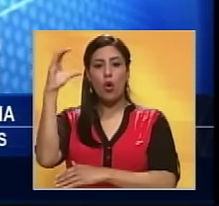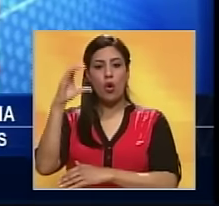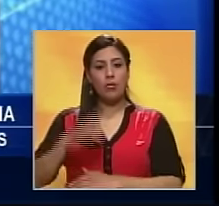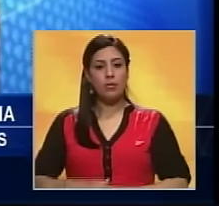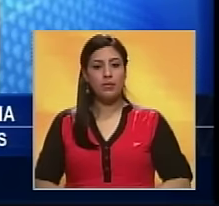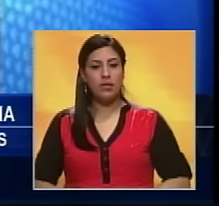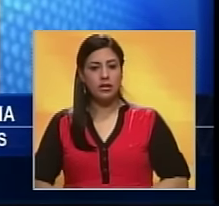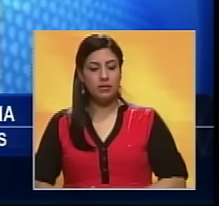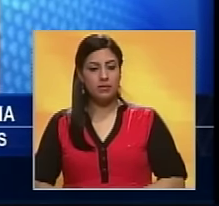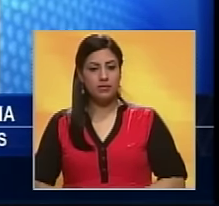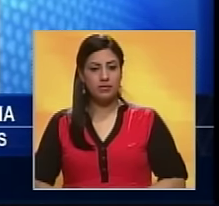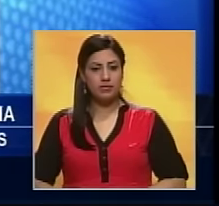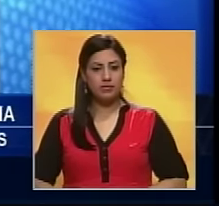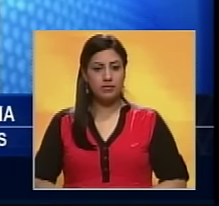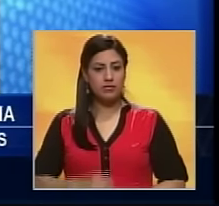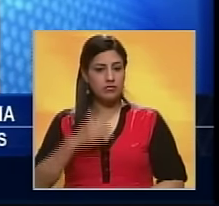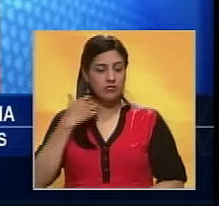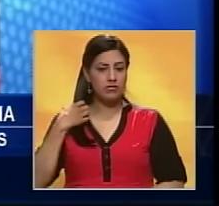colombiano.